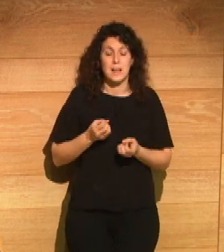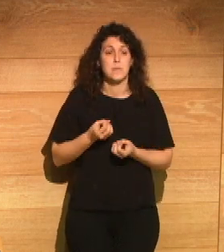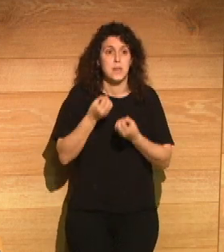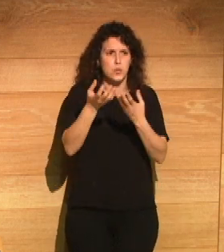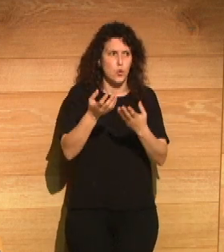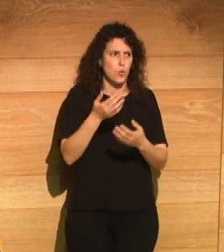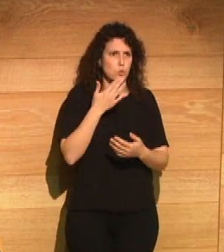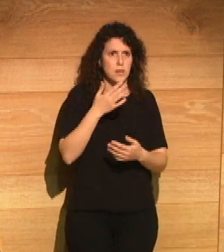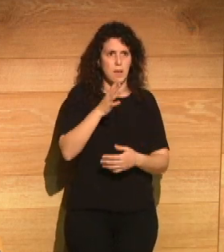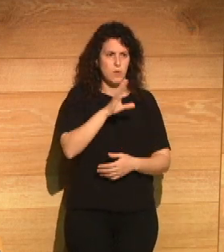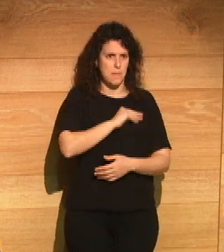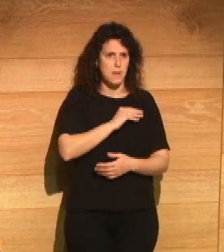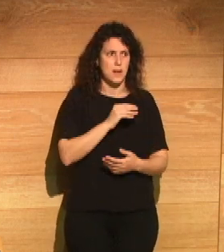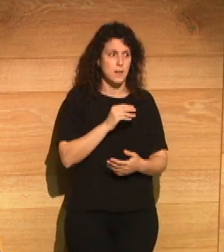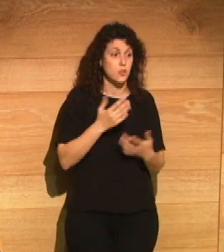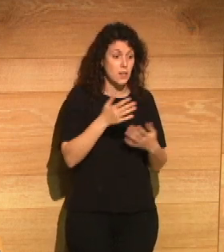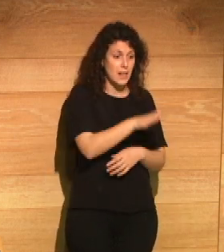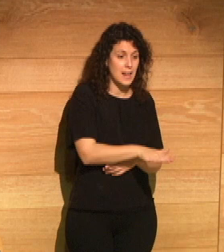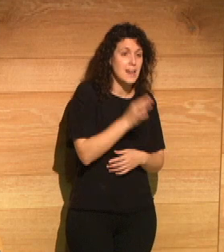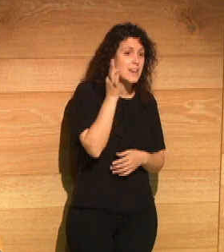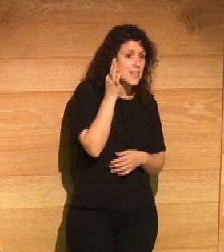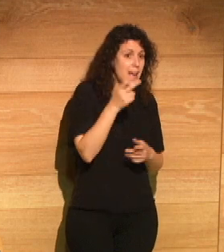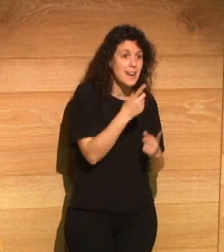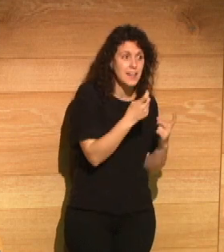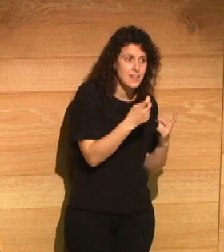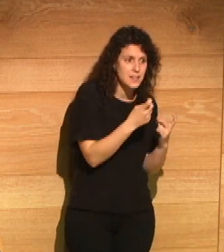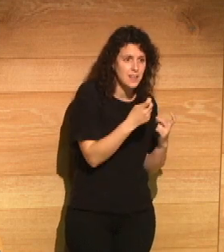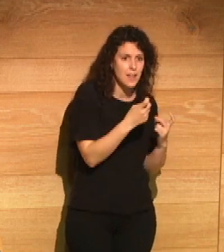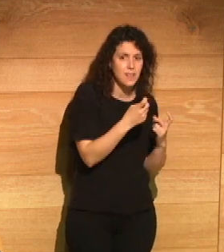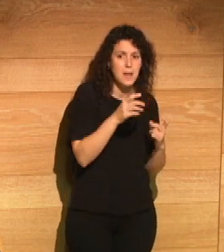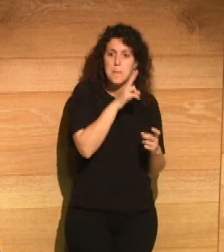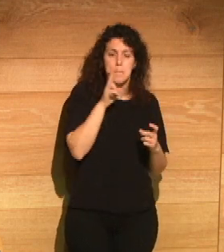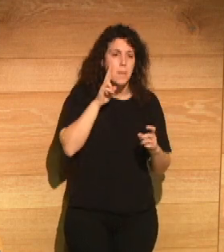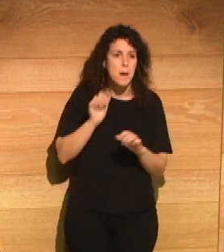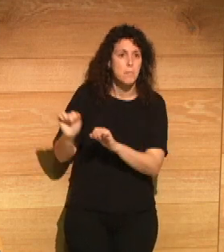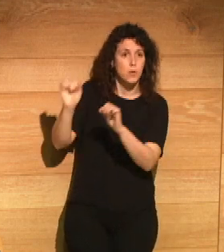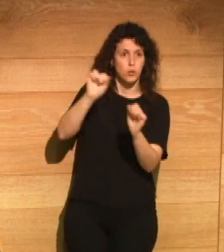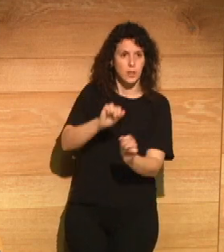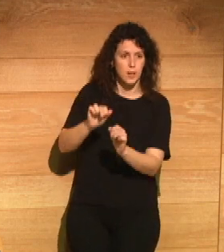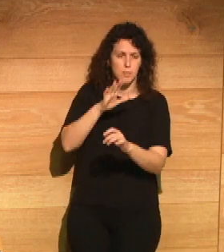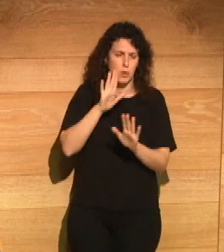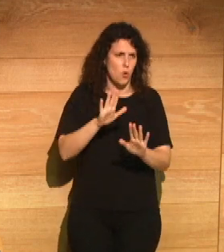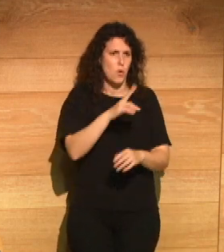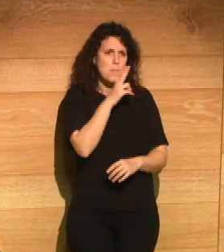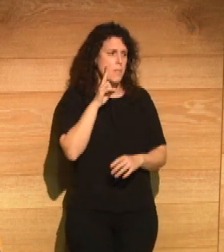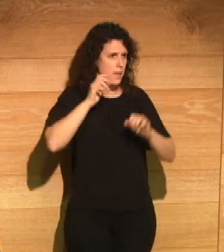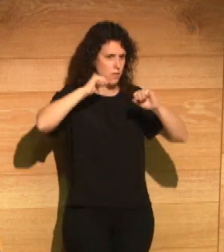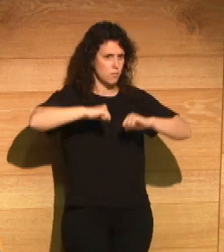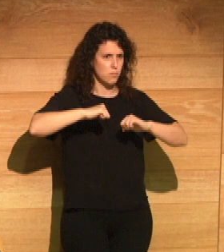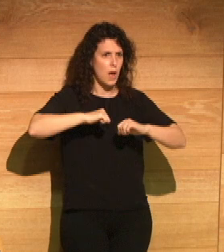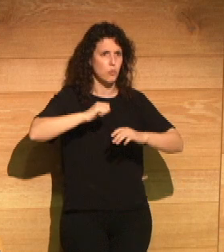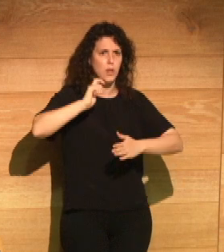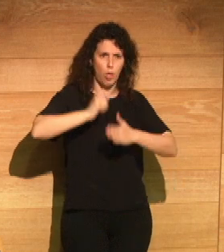cierta necesidad de la hija de proteger a esa madre, aunque ella es una madre dura, incluso una madre que a